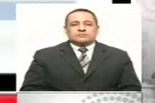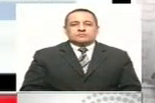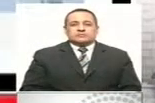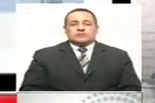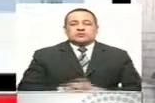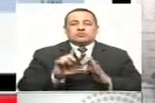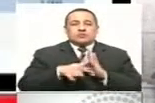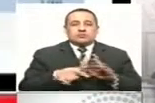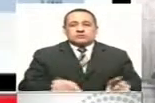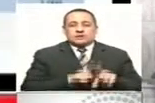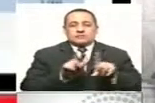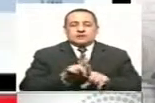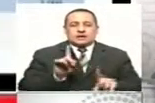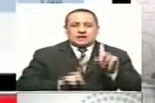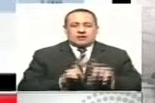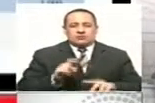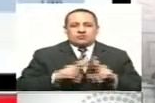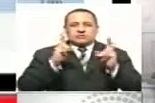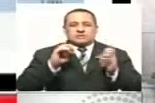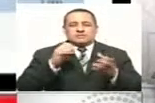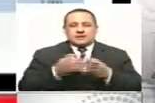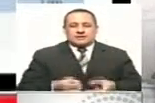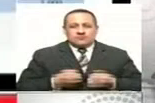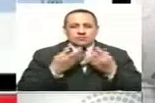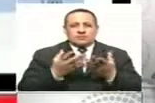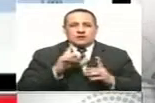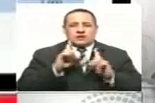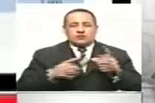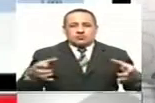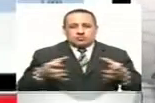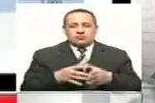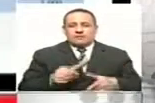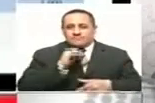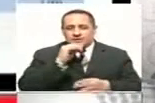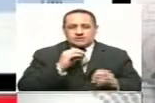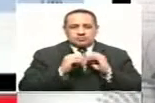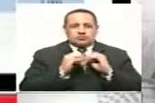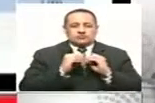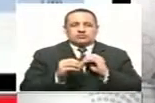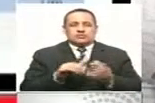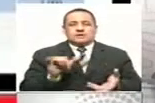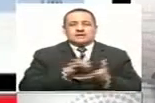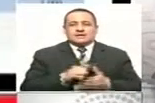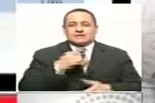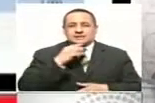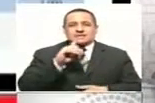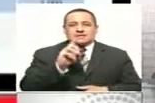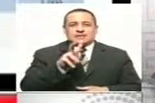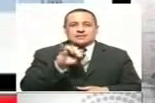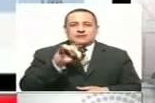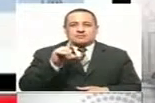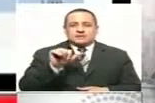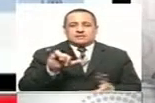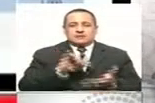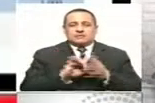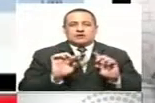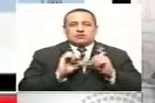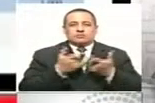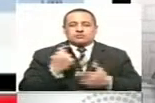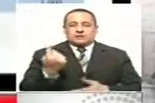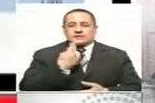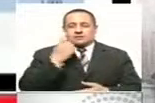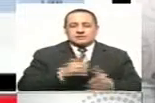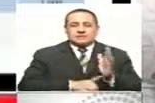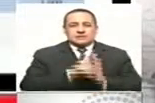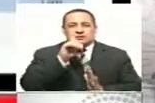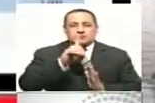Luego también algunas metas comentarles en este sector tan sensible que es de vida, ¿no? La Comisión Nacional para el